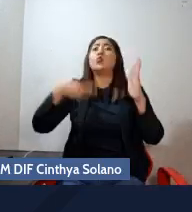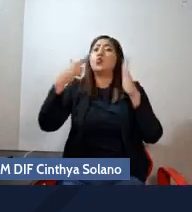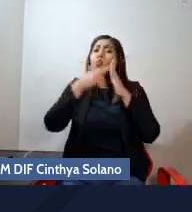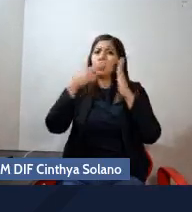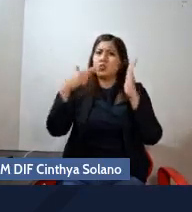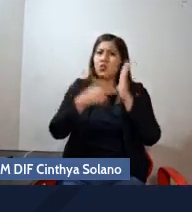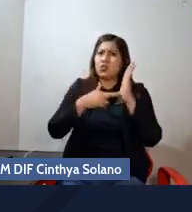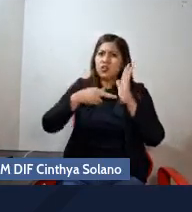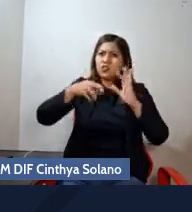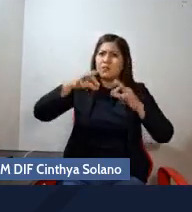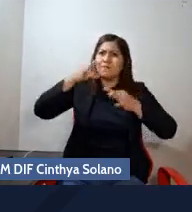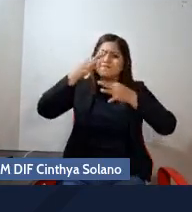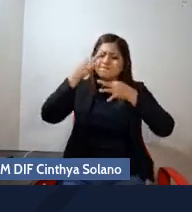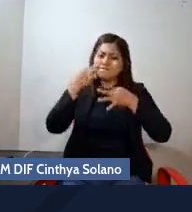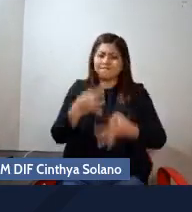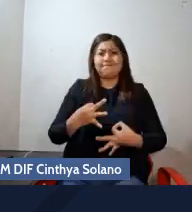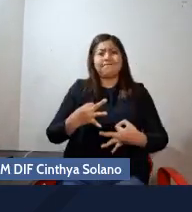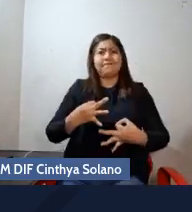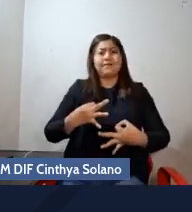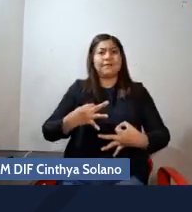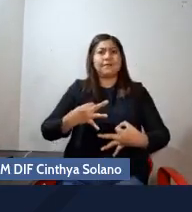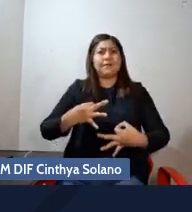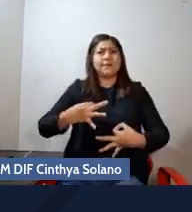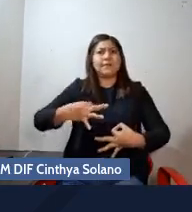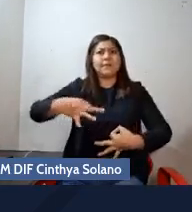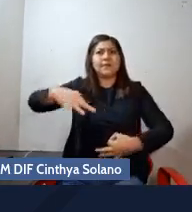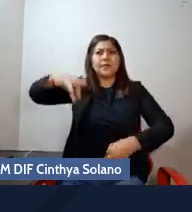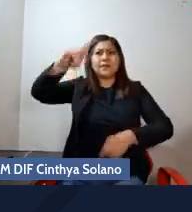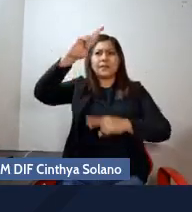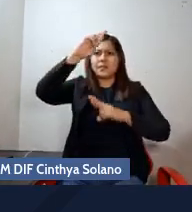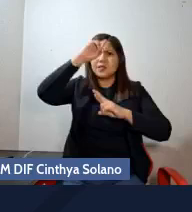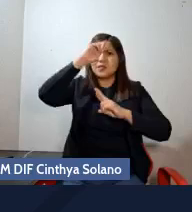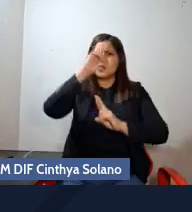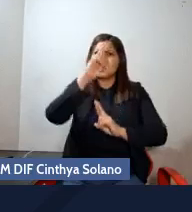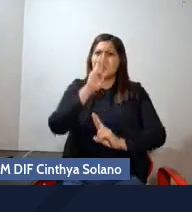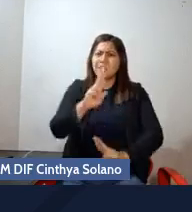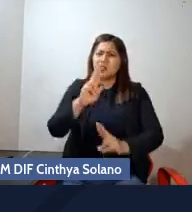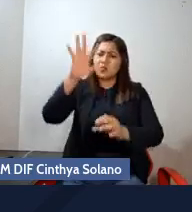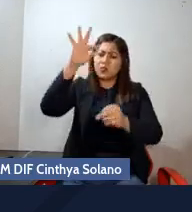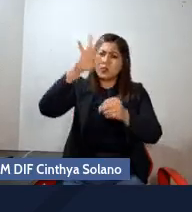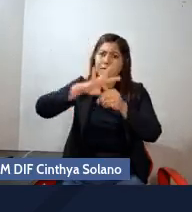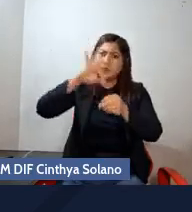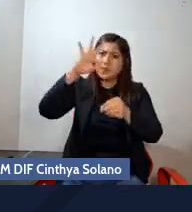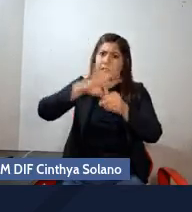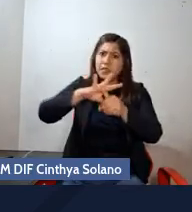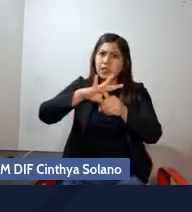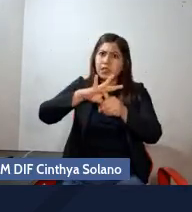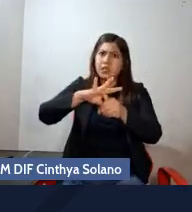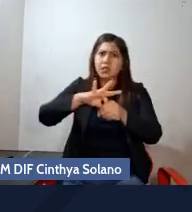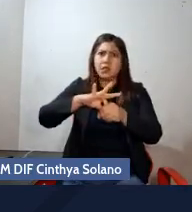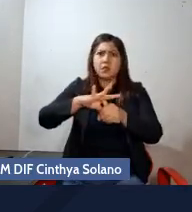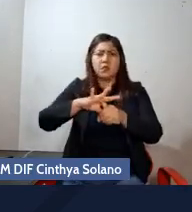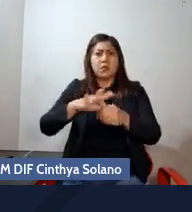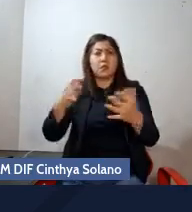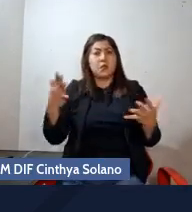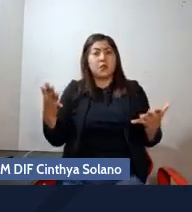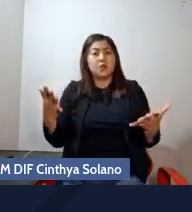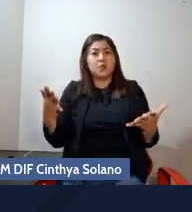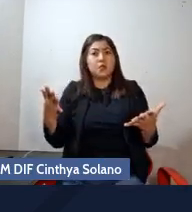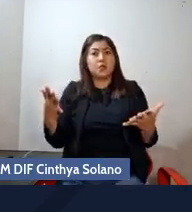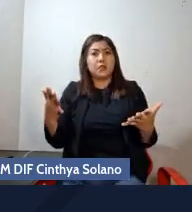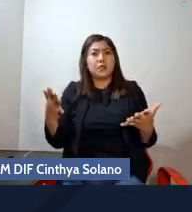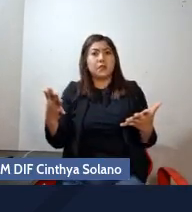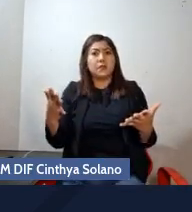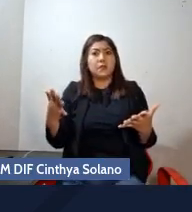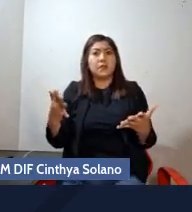a tener la responsabilidad de votar. Y no solo votar, sino que después de la elección, de